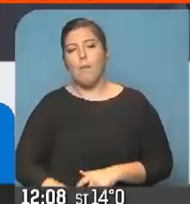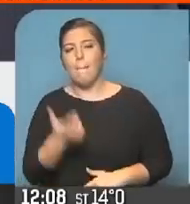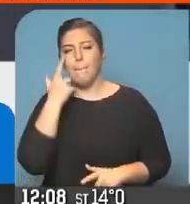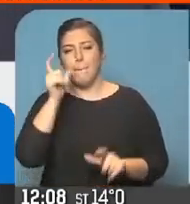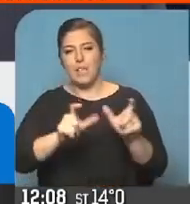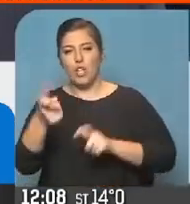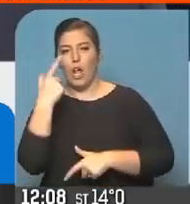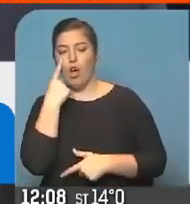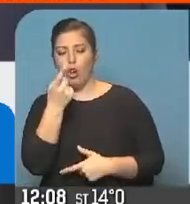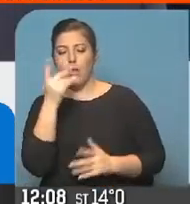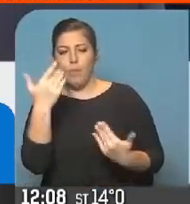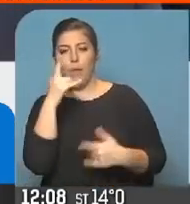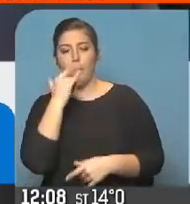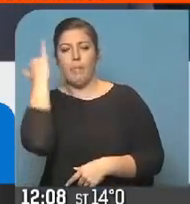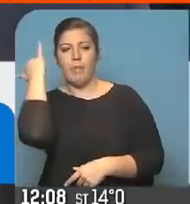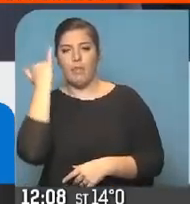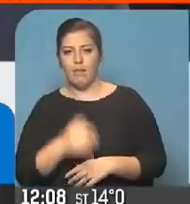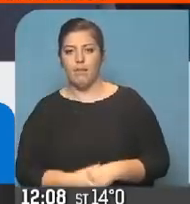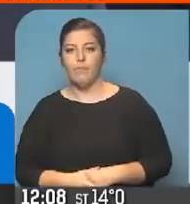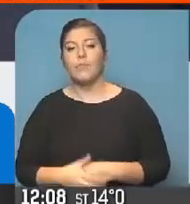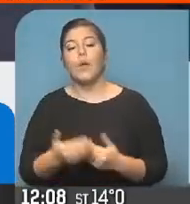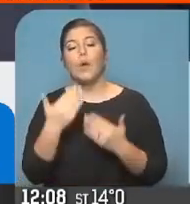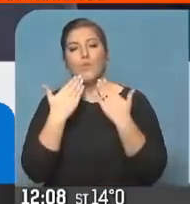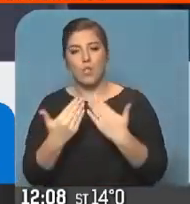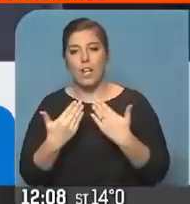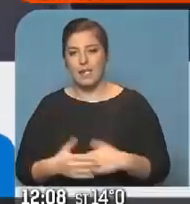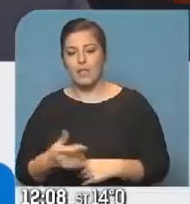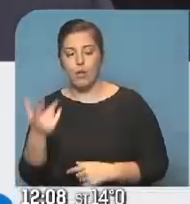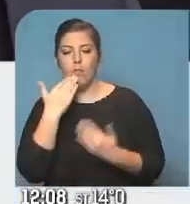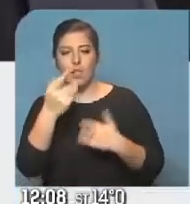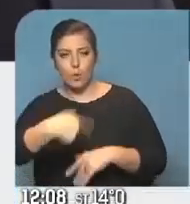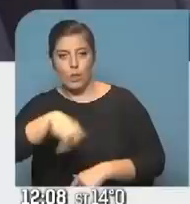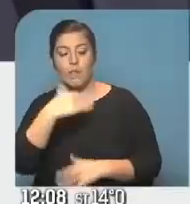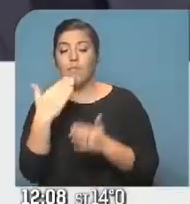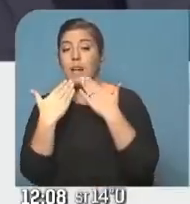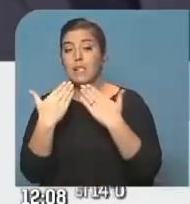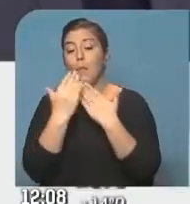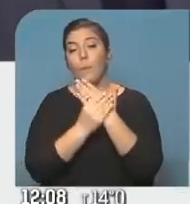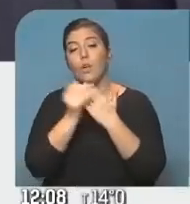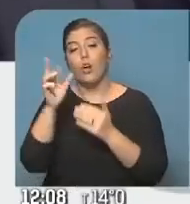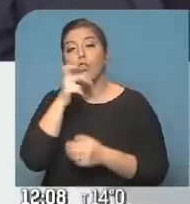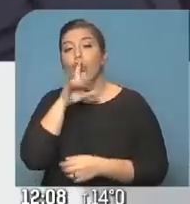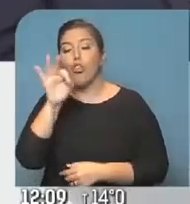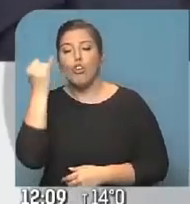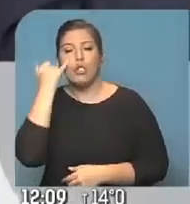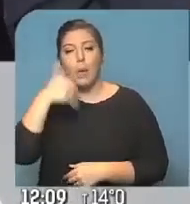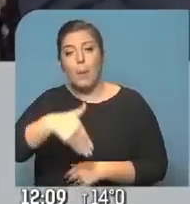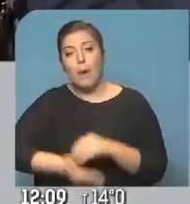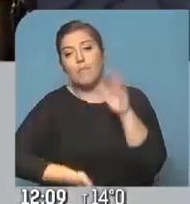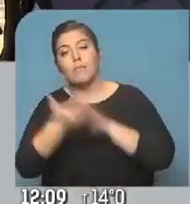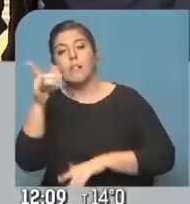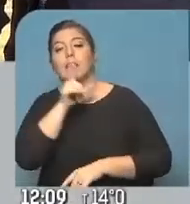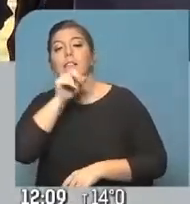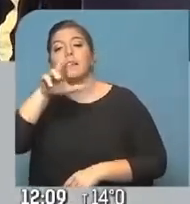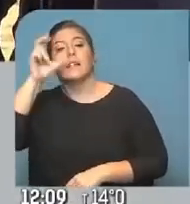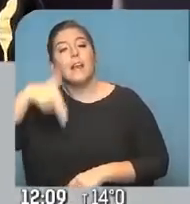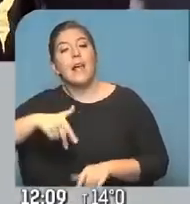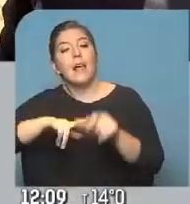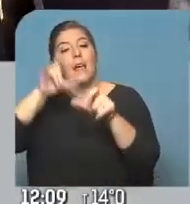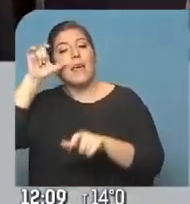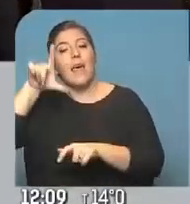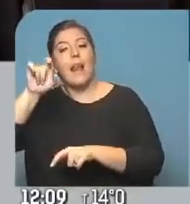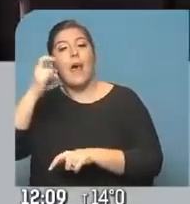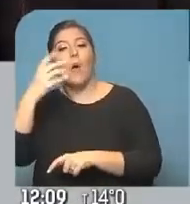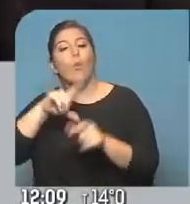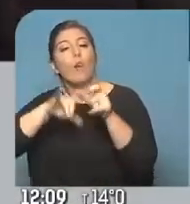identificarlos ministro gracias muchas gracias ustedes agradecemos al ministro rito no quiere minutos está viajando ya para trenque lauquen la presentación de esta